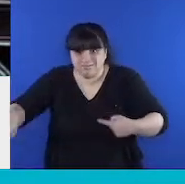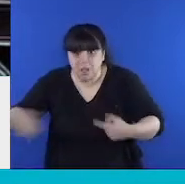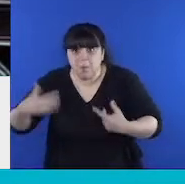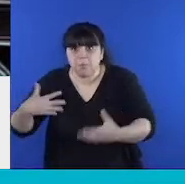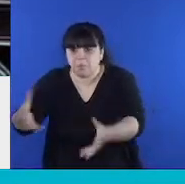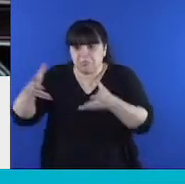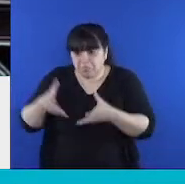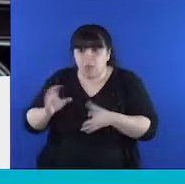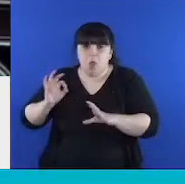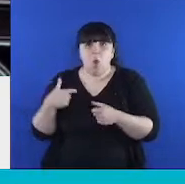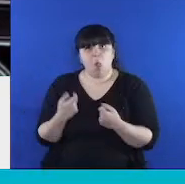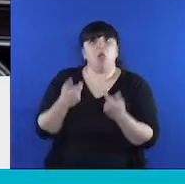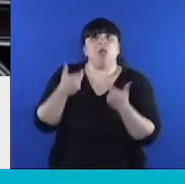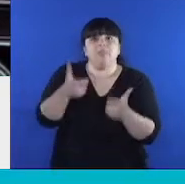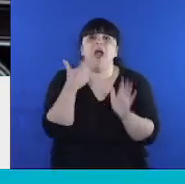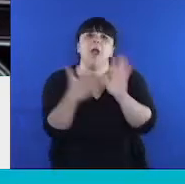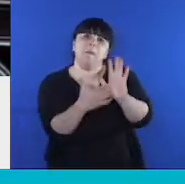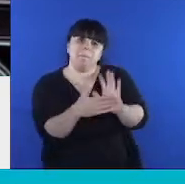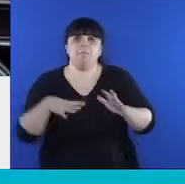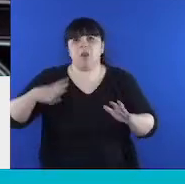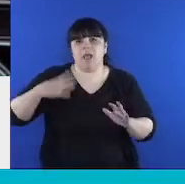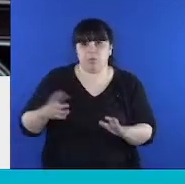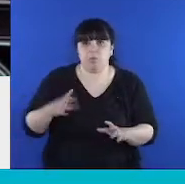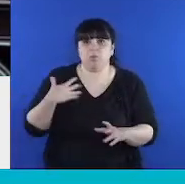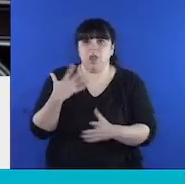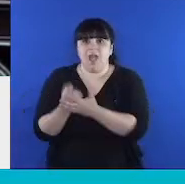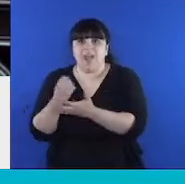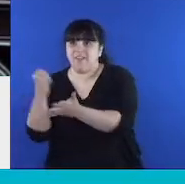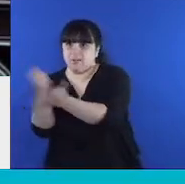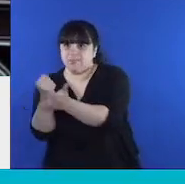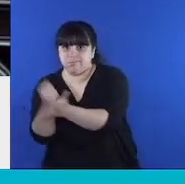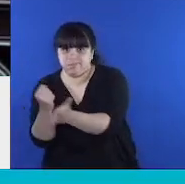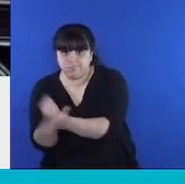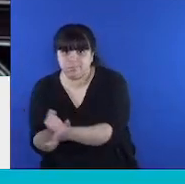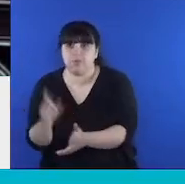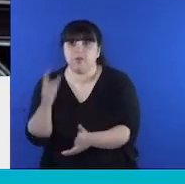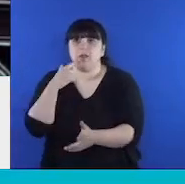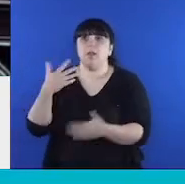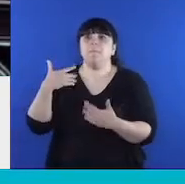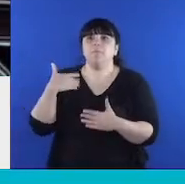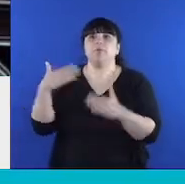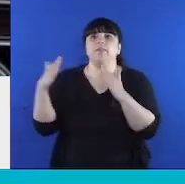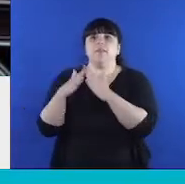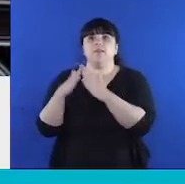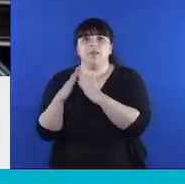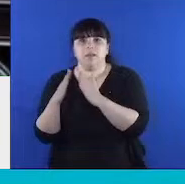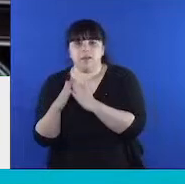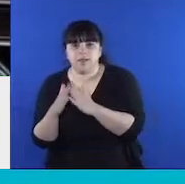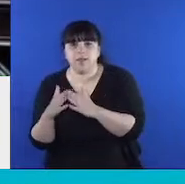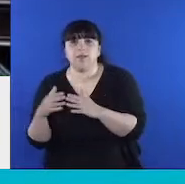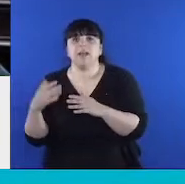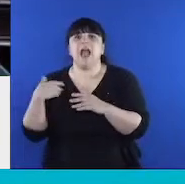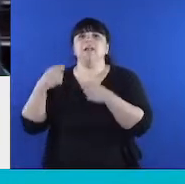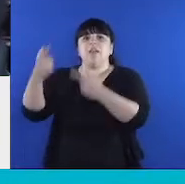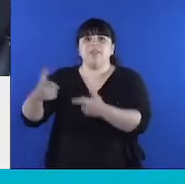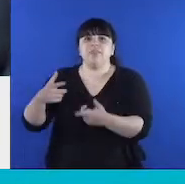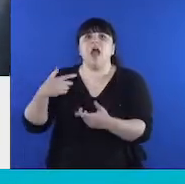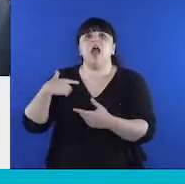gravarlos, incluso con prenda, hipoteca o cualquier otro derecho real y constituir sobre ellos servidumbre.